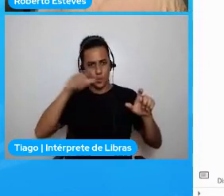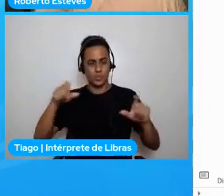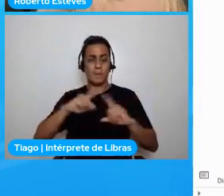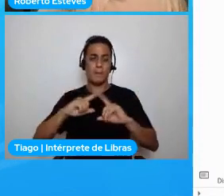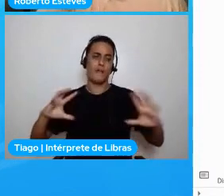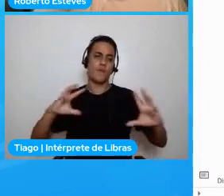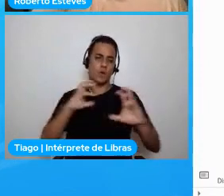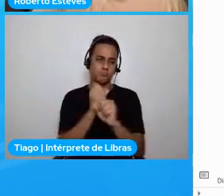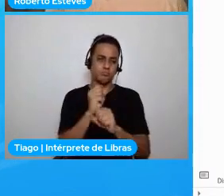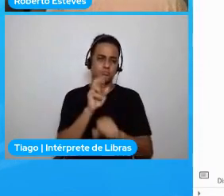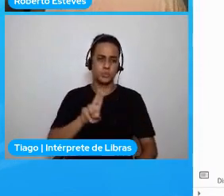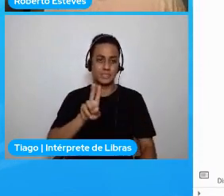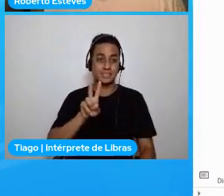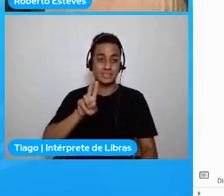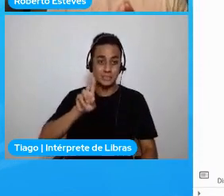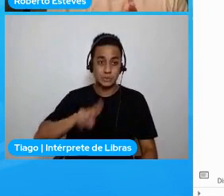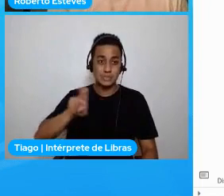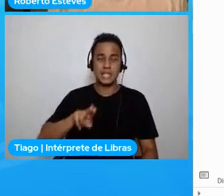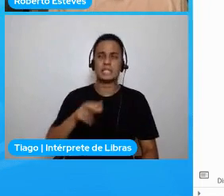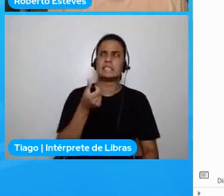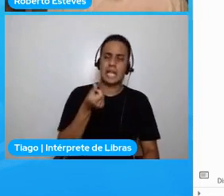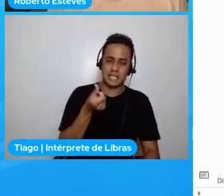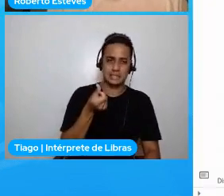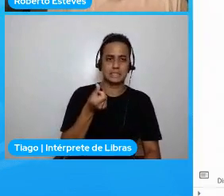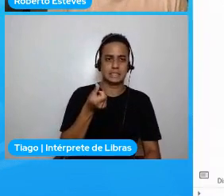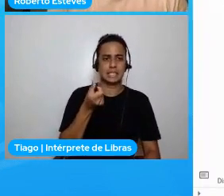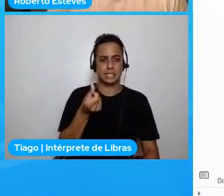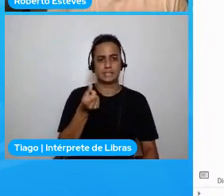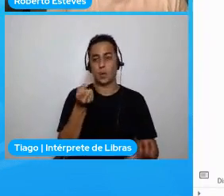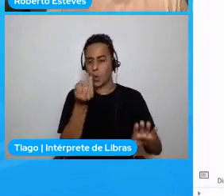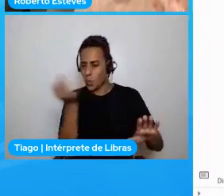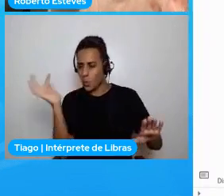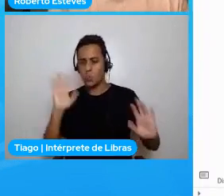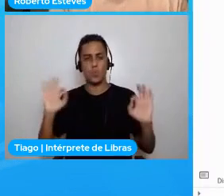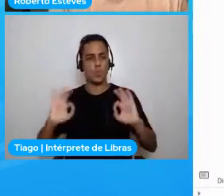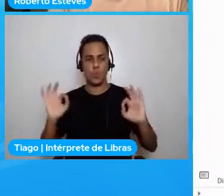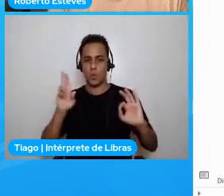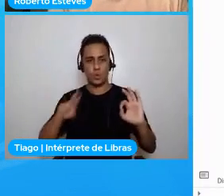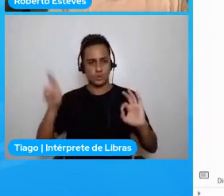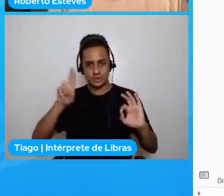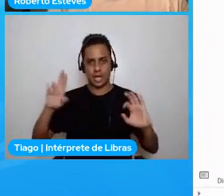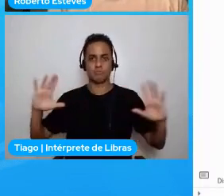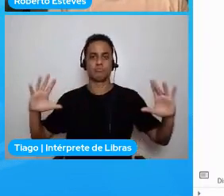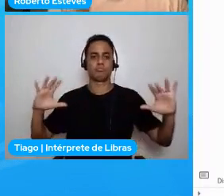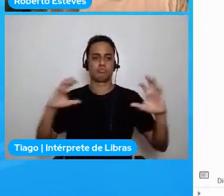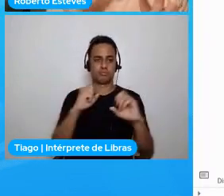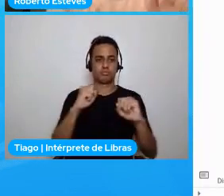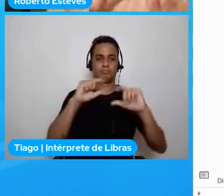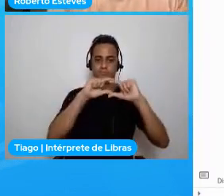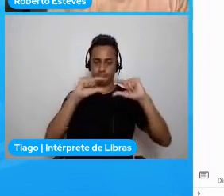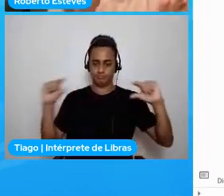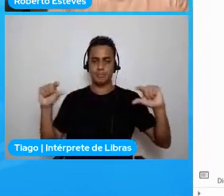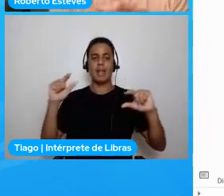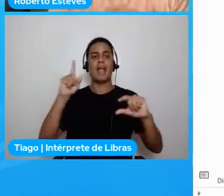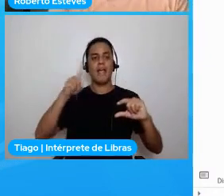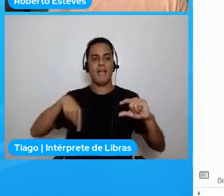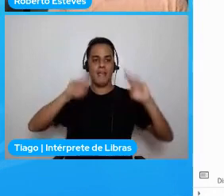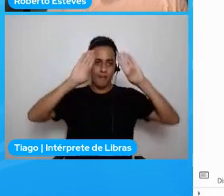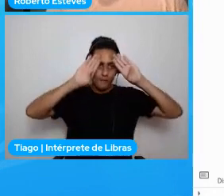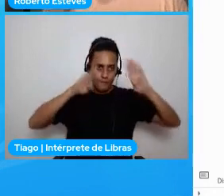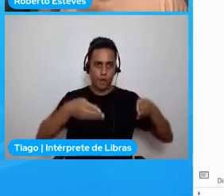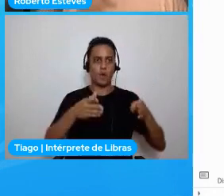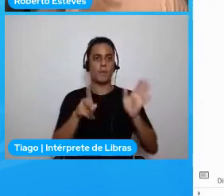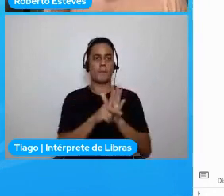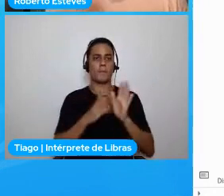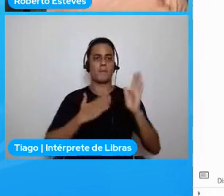5 columnas, 2, 4, 6 columnas. Entonces, elimino las columnas que no voy a utilizar y me quedo con las que van a ser objeto del análisis del día